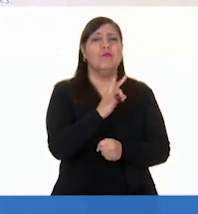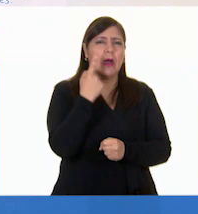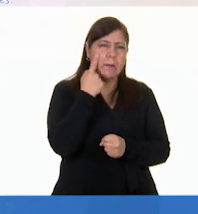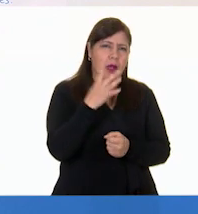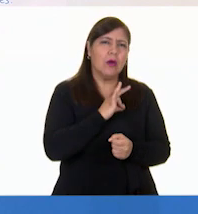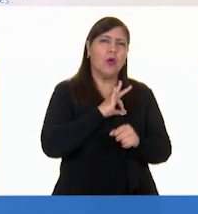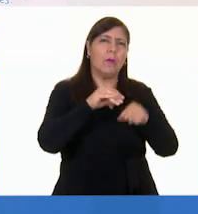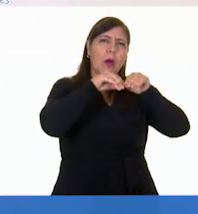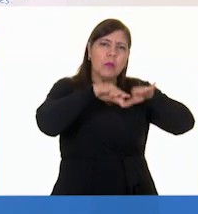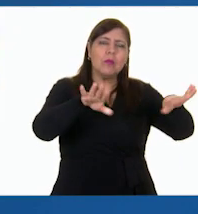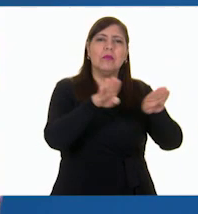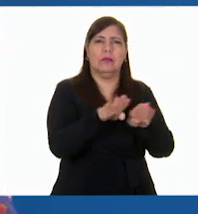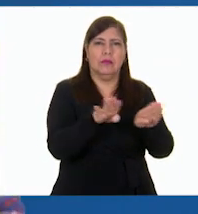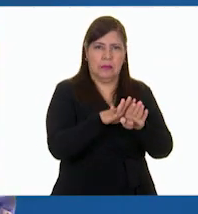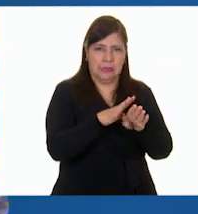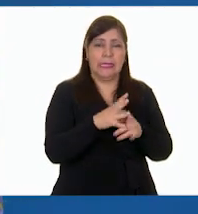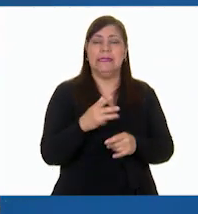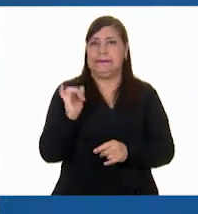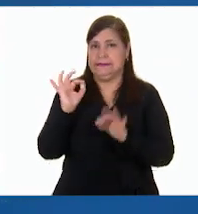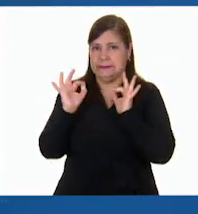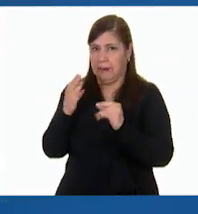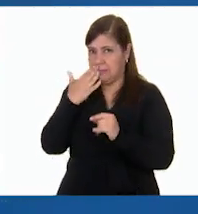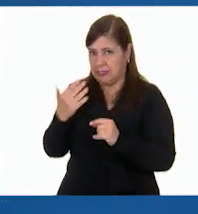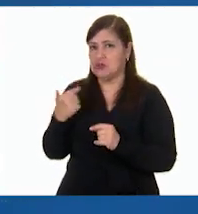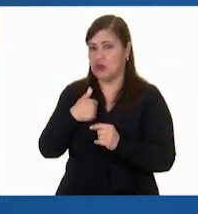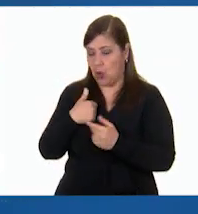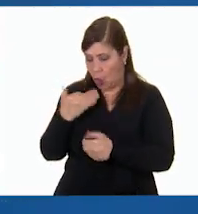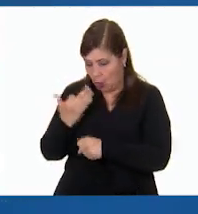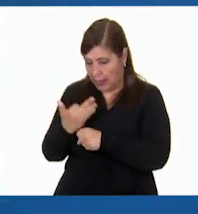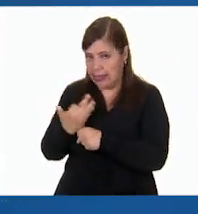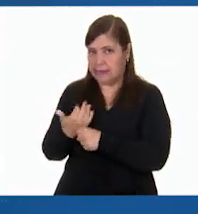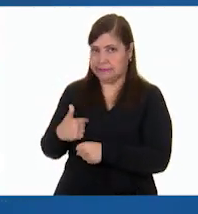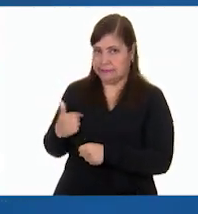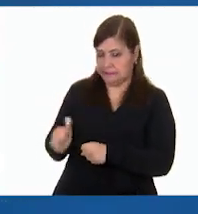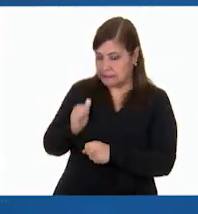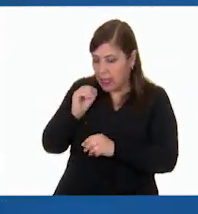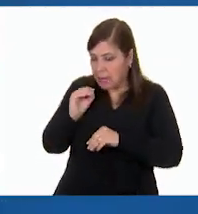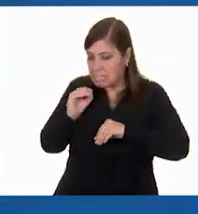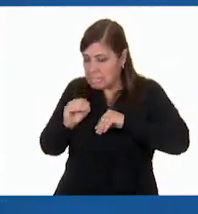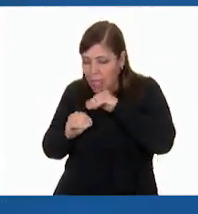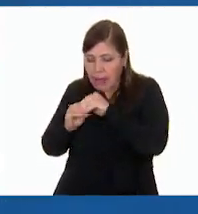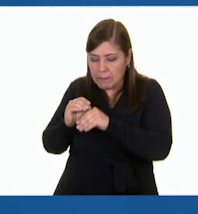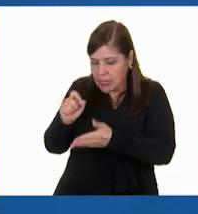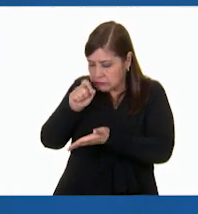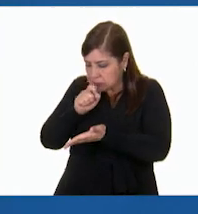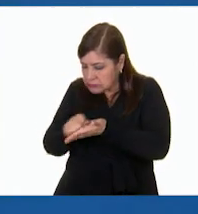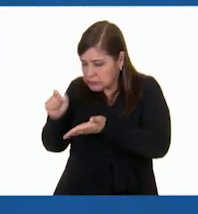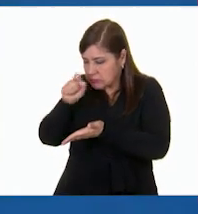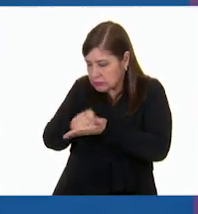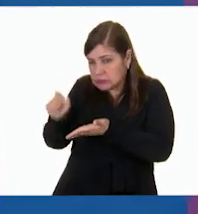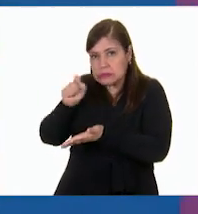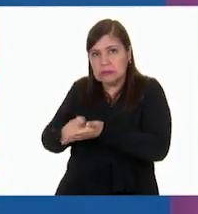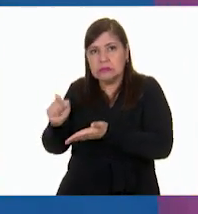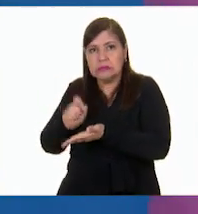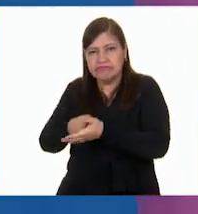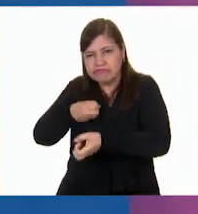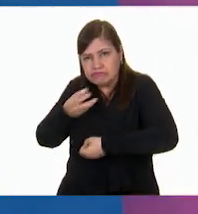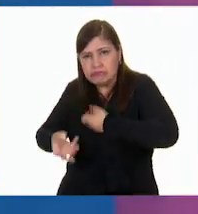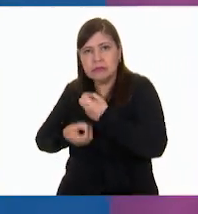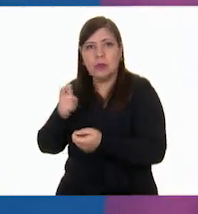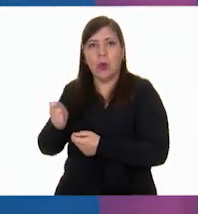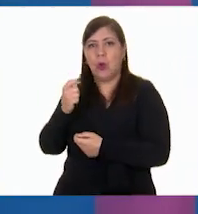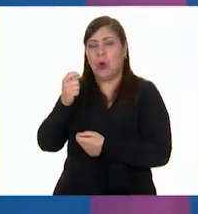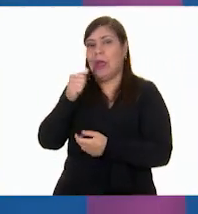publicación. Pues excelente, Gaby. Yo ya me voy a poner a escribir poco a poco esta carta de opinión